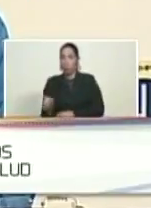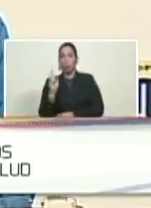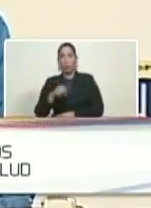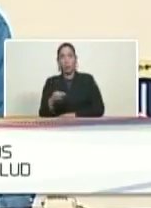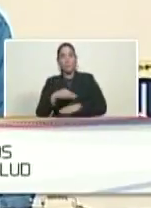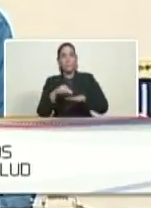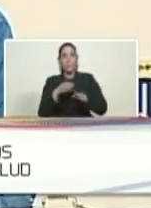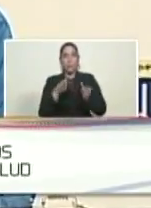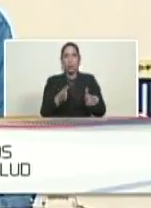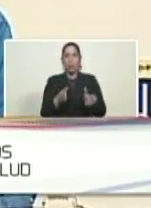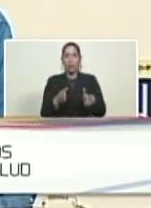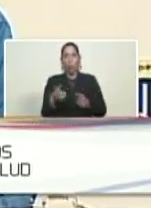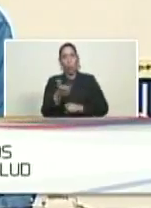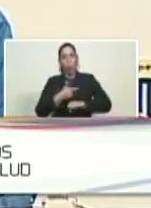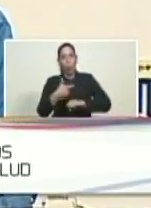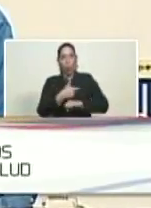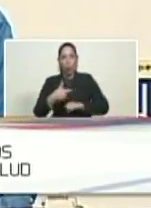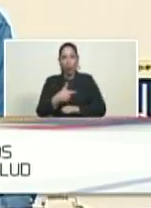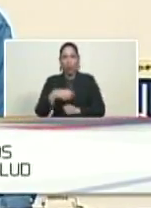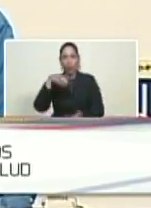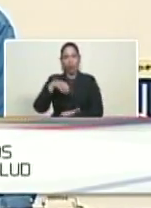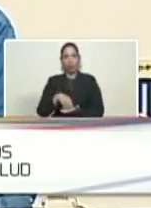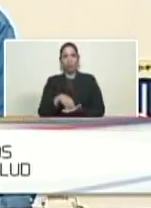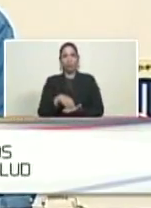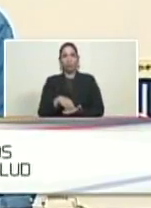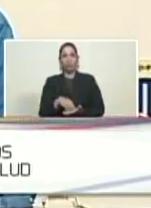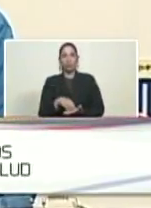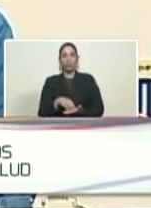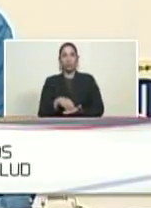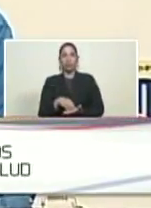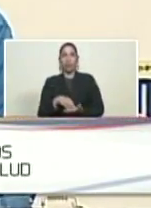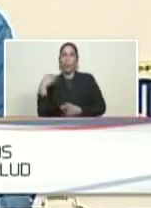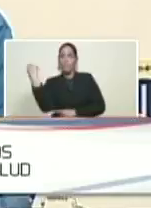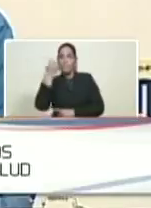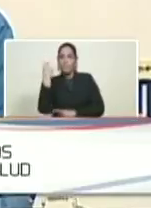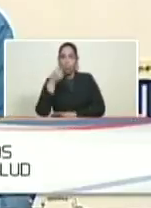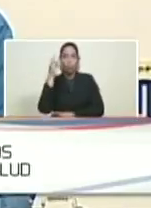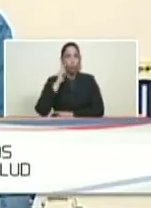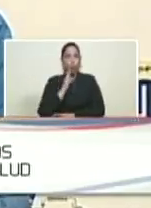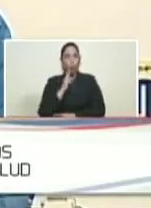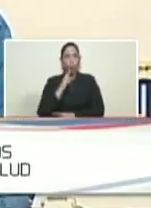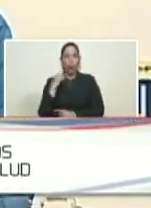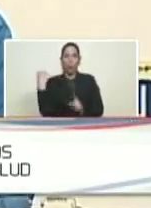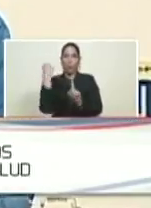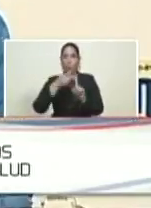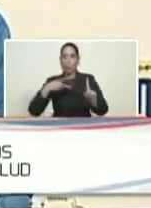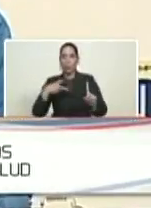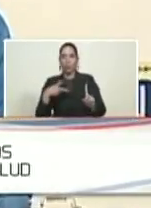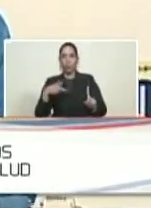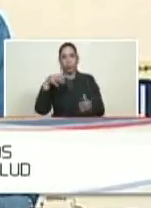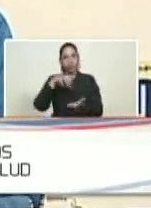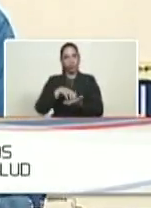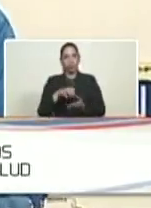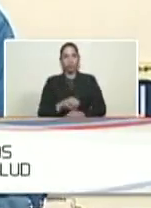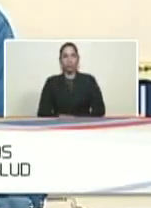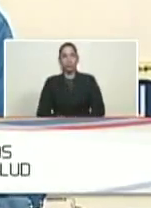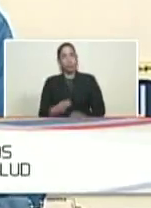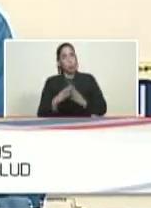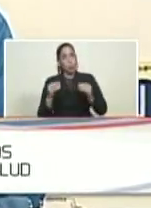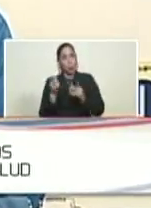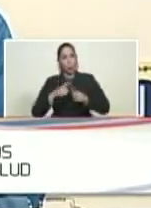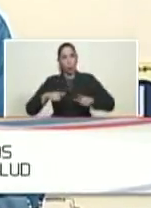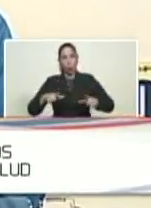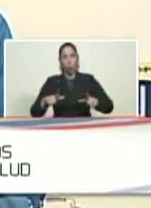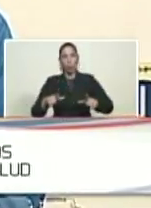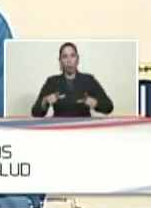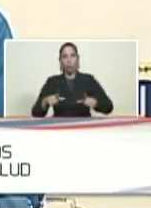Reverol, el gobernador, los gobernadores de Apure, de Bolívar, de Amazonas, bueno, y de todas estas zonas